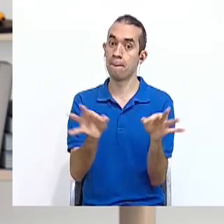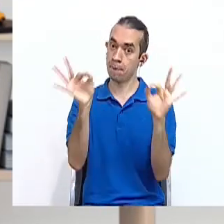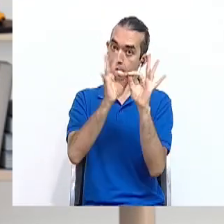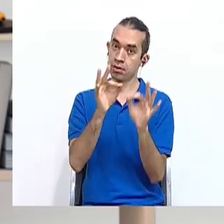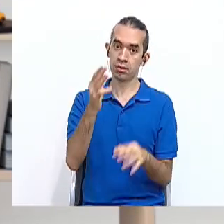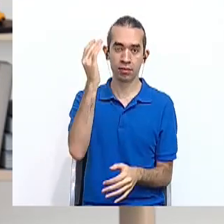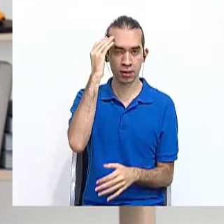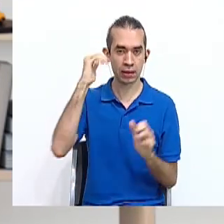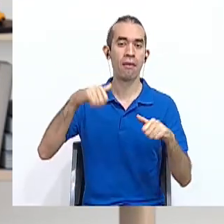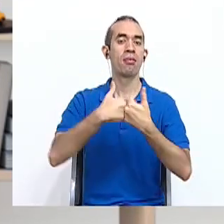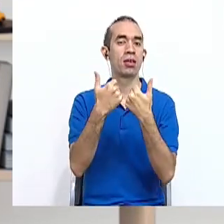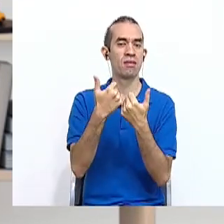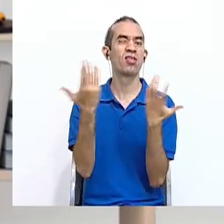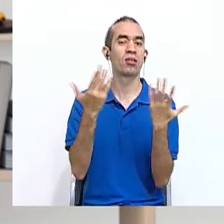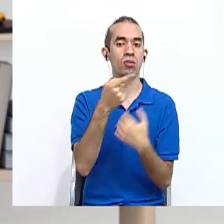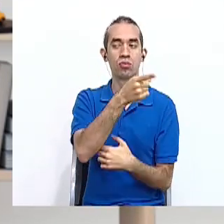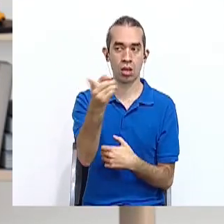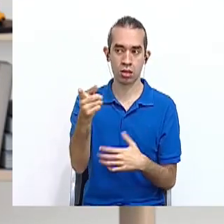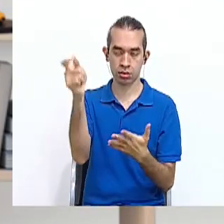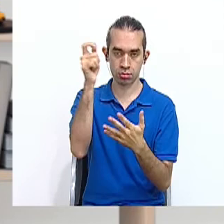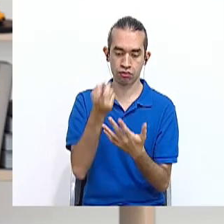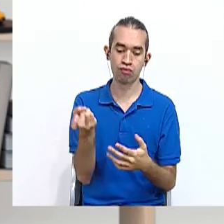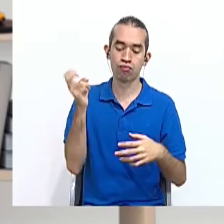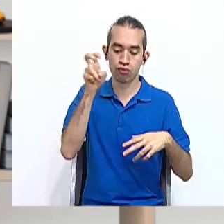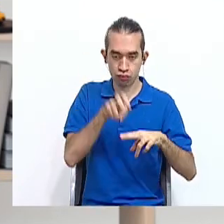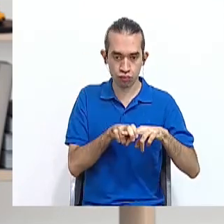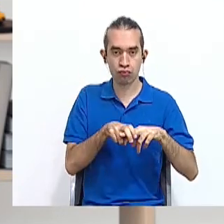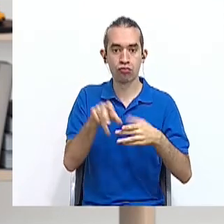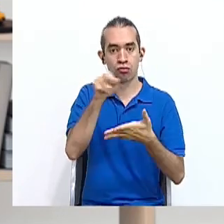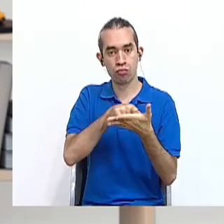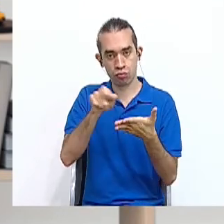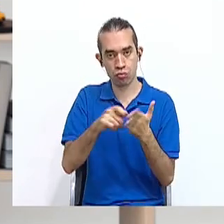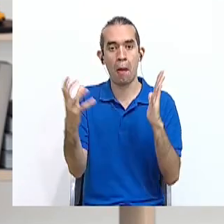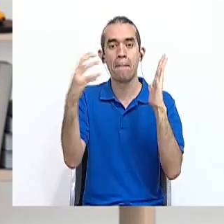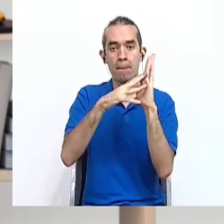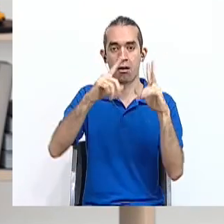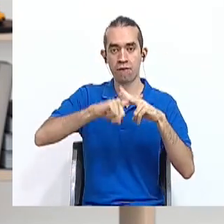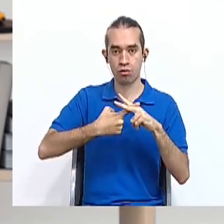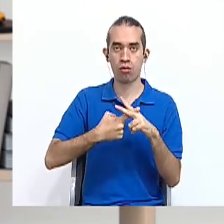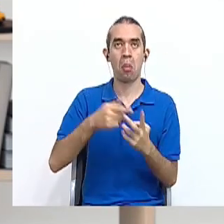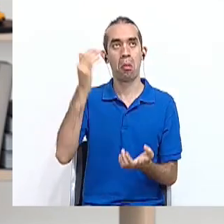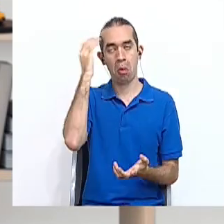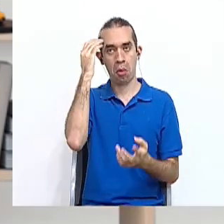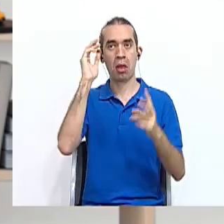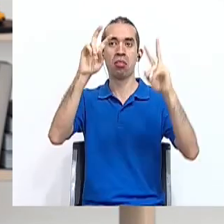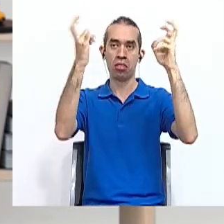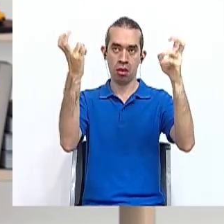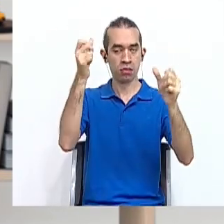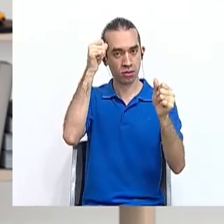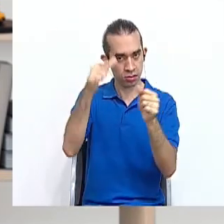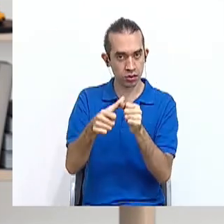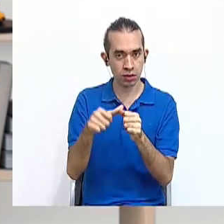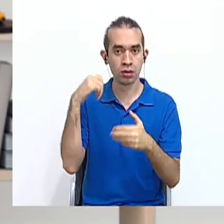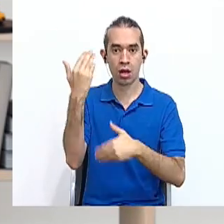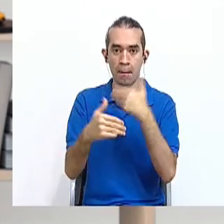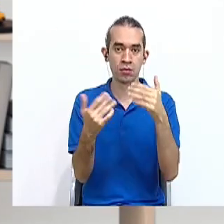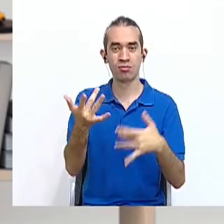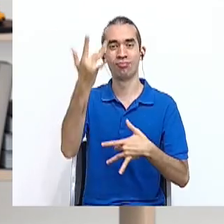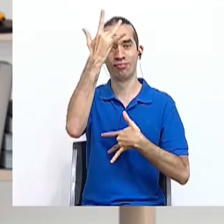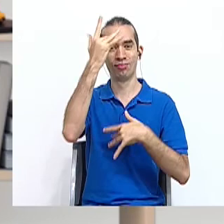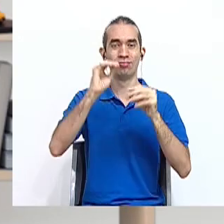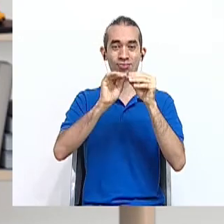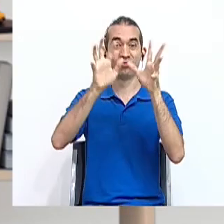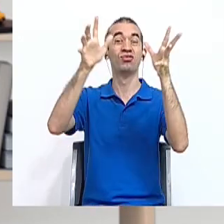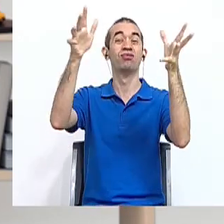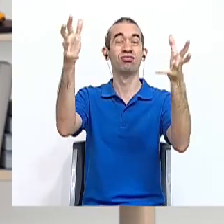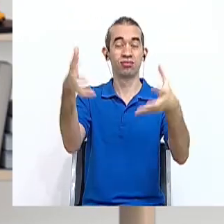desafío? Sentarnos a escribir el párrafo introductorio. ¿Cuál es el tema? Bueno, como estamos con el proceso de la pandemia y